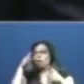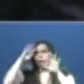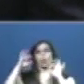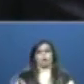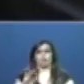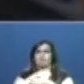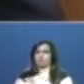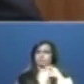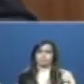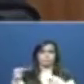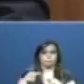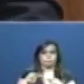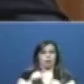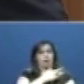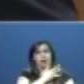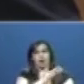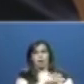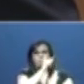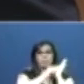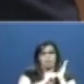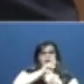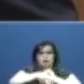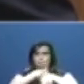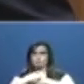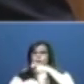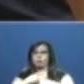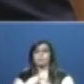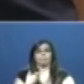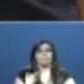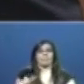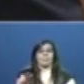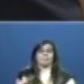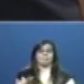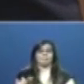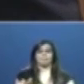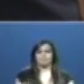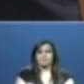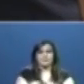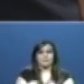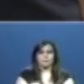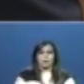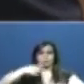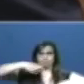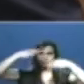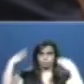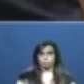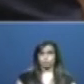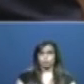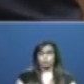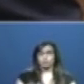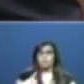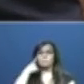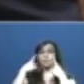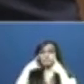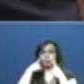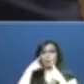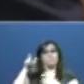demás reformas y medidas puestas en marcha deben contribuir a confirmar las previsiones de quienes aseguran